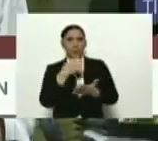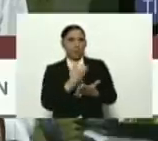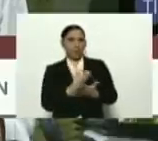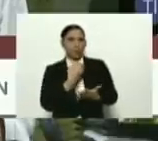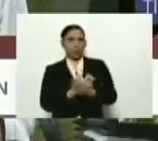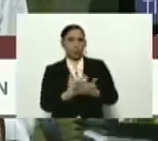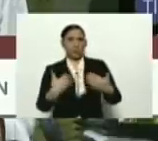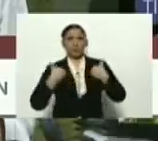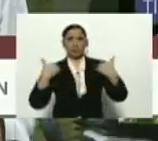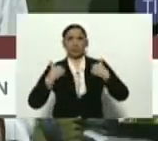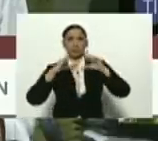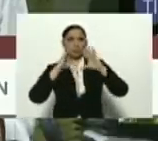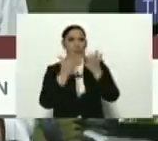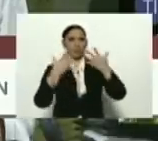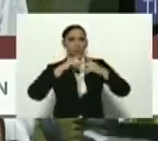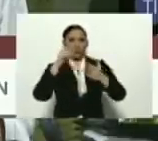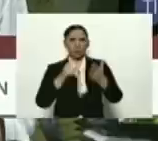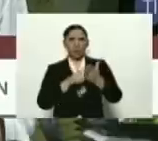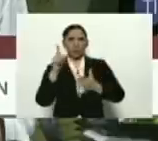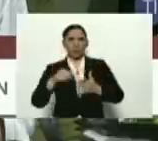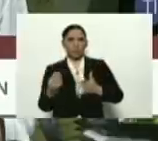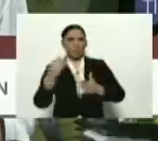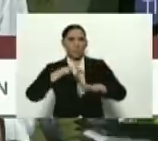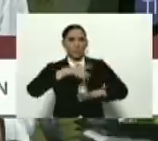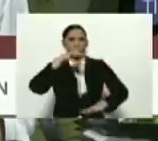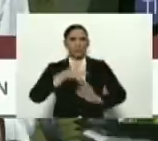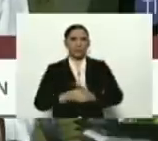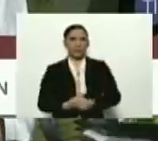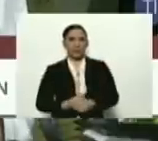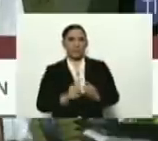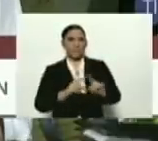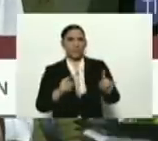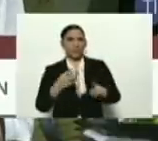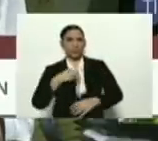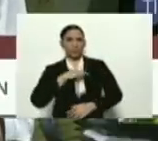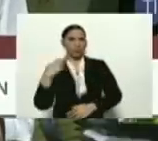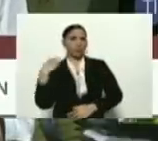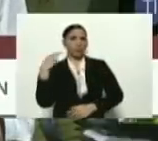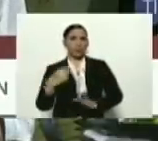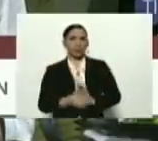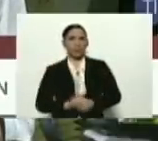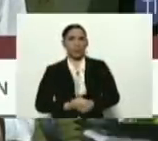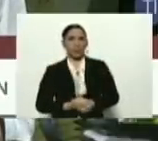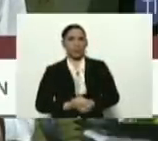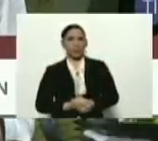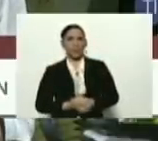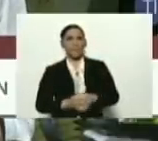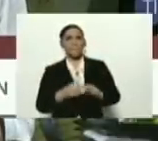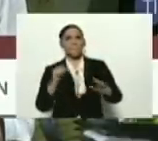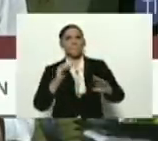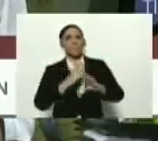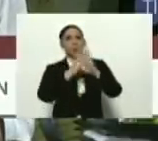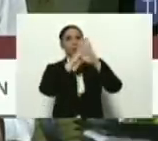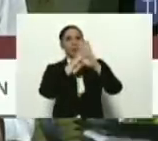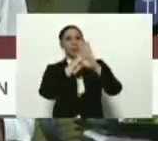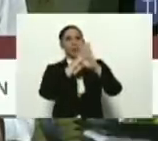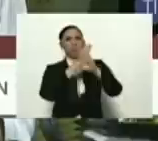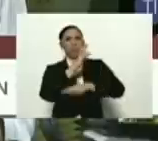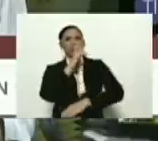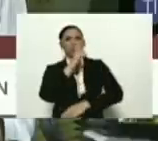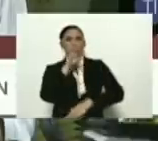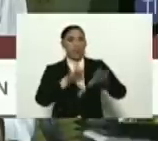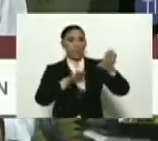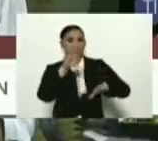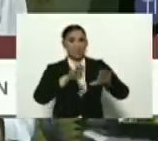que amenaza al mundo entero y será más grave para los que somos víctimas de bloqueos genocidas. A pesar